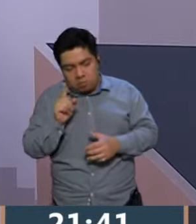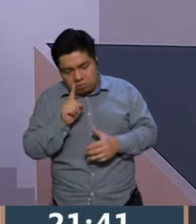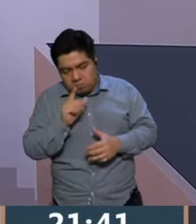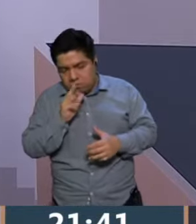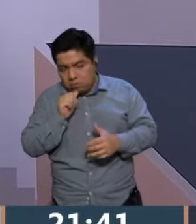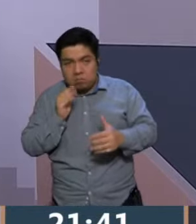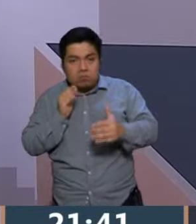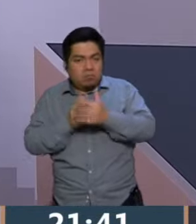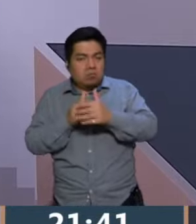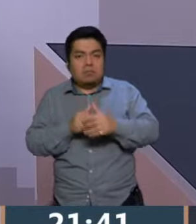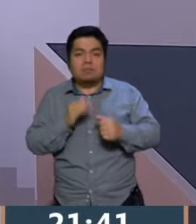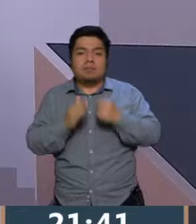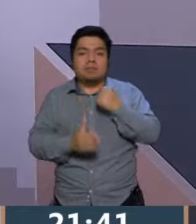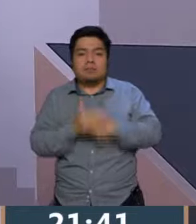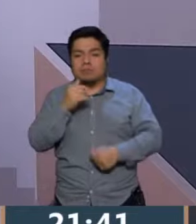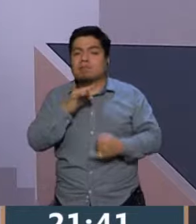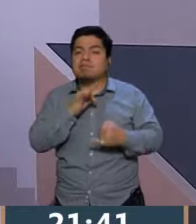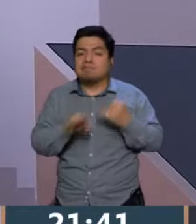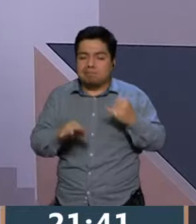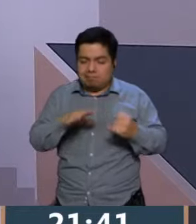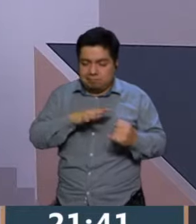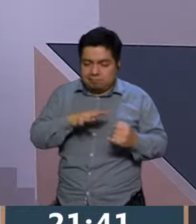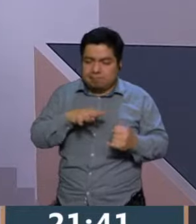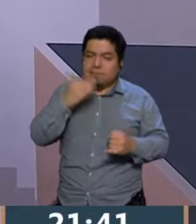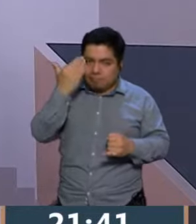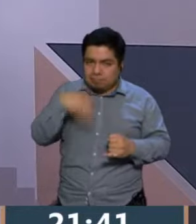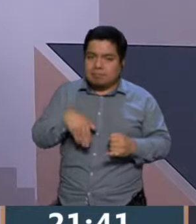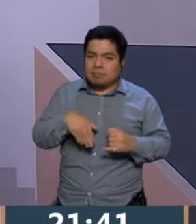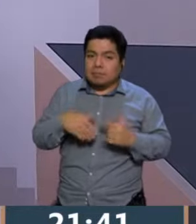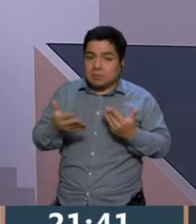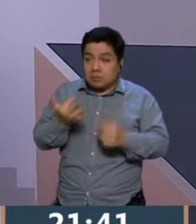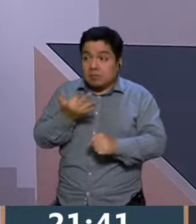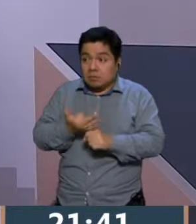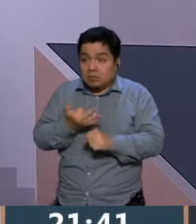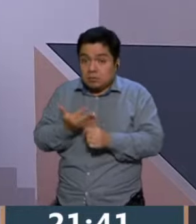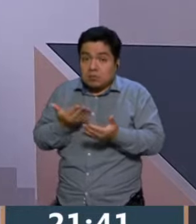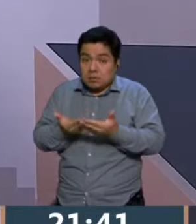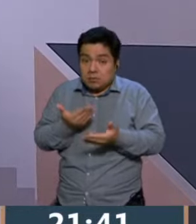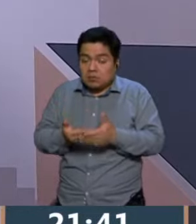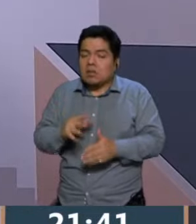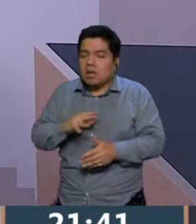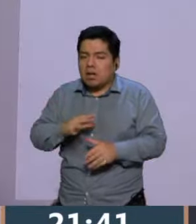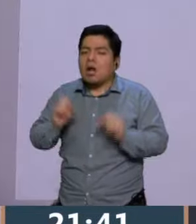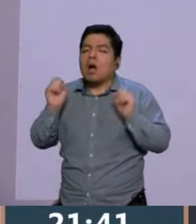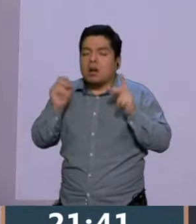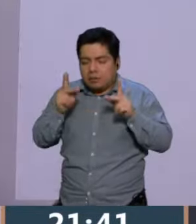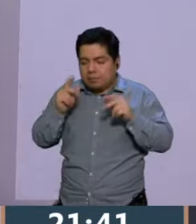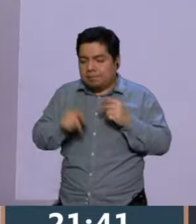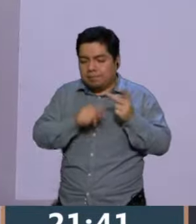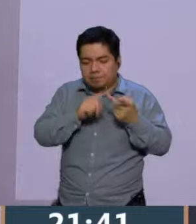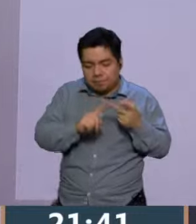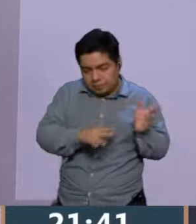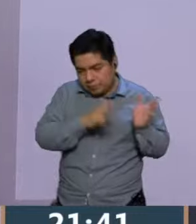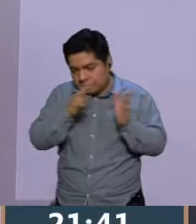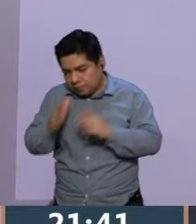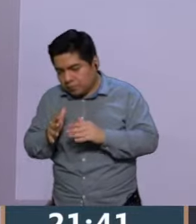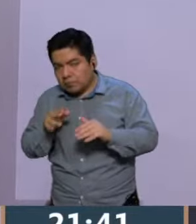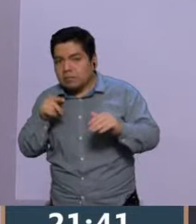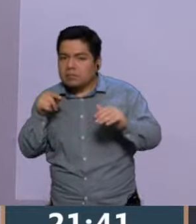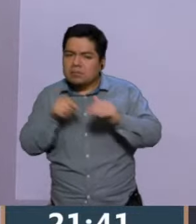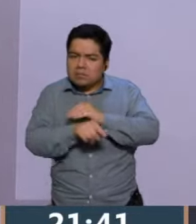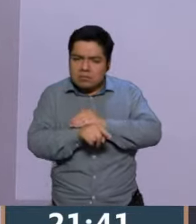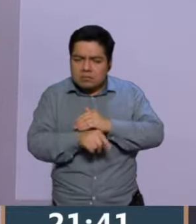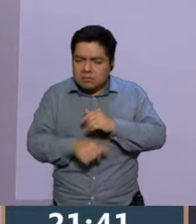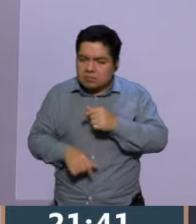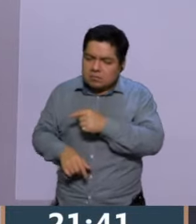discurso, porque finalmente es algo que existe en el debate público y está en la arena del debate público. Ok, y ahora sobre el tema de la queja,